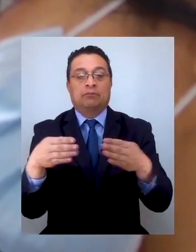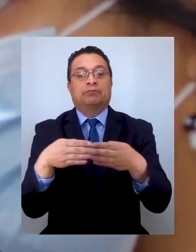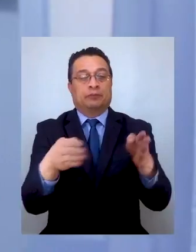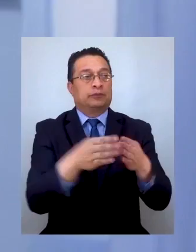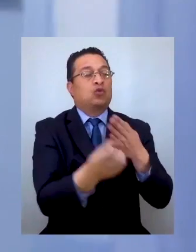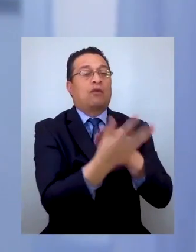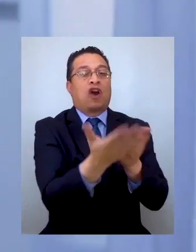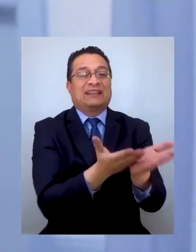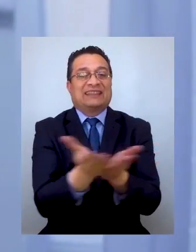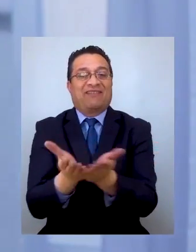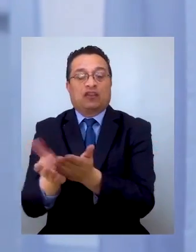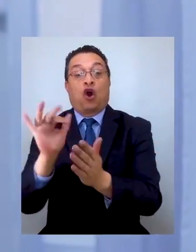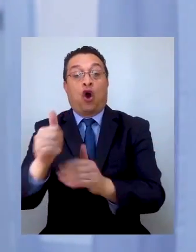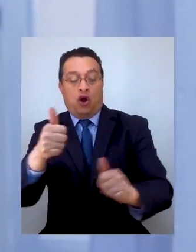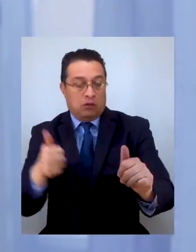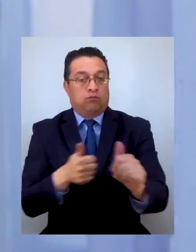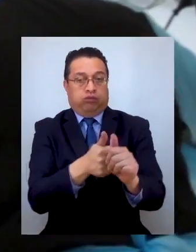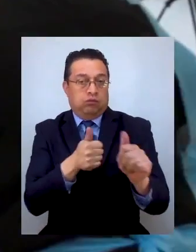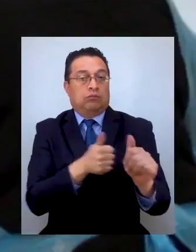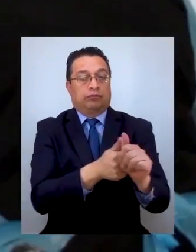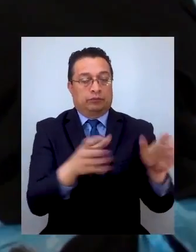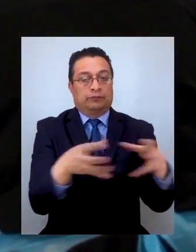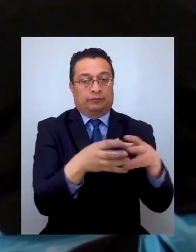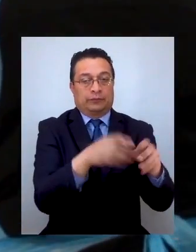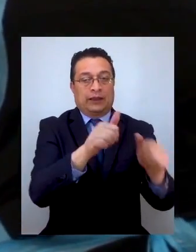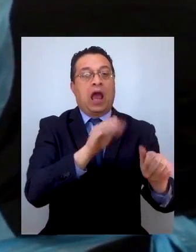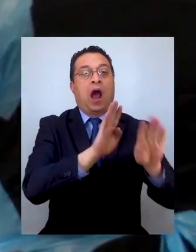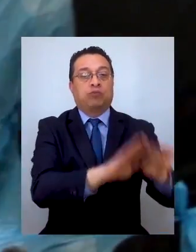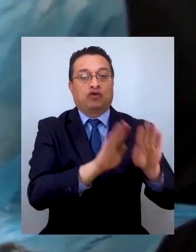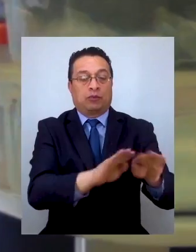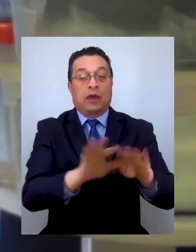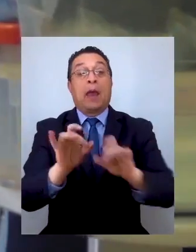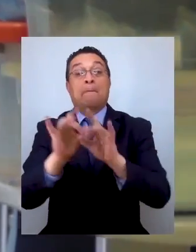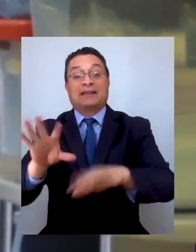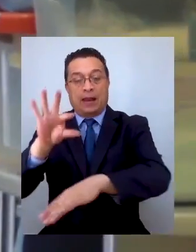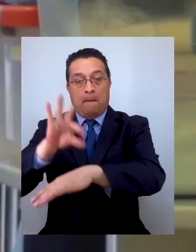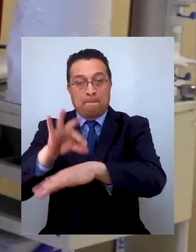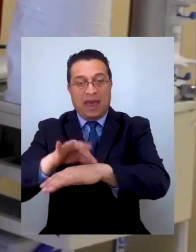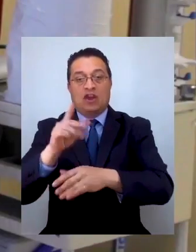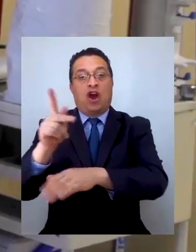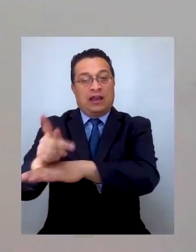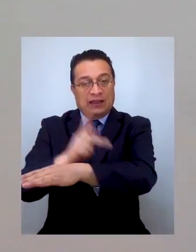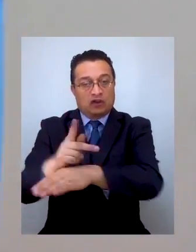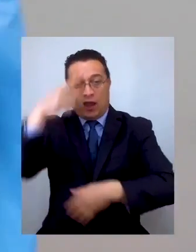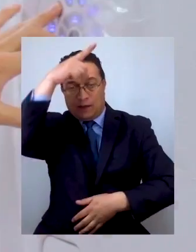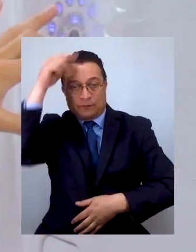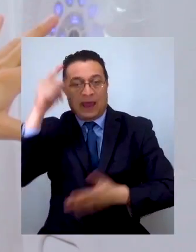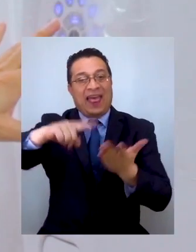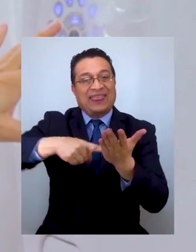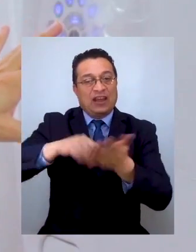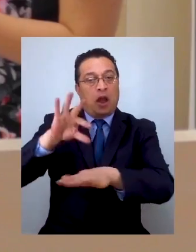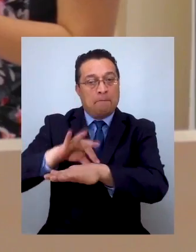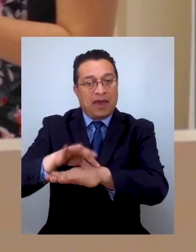la apertura de nuevos servicios o para reforzar las áreas clínicas y de apoyo, en especial médicos, enfermeras, kinesiólogos,